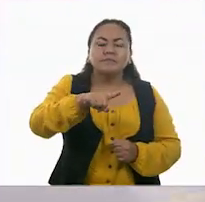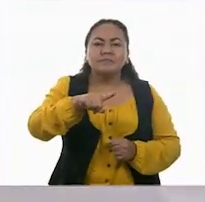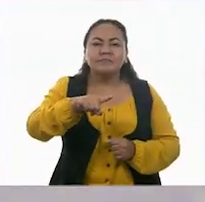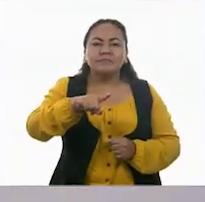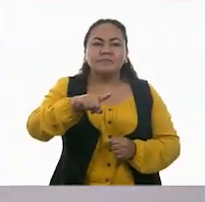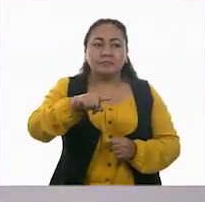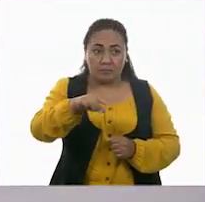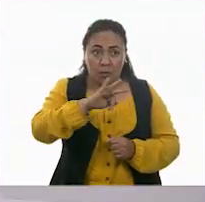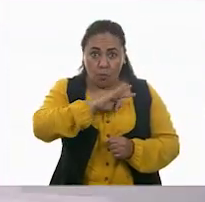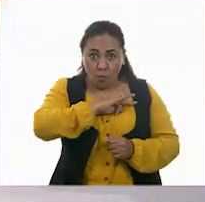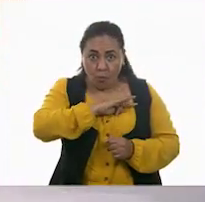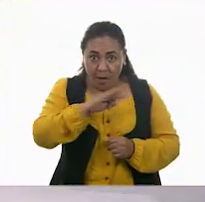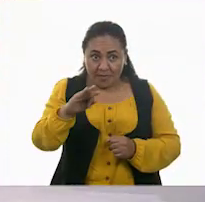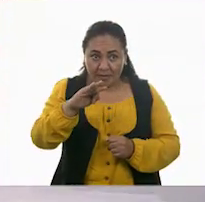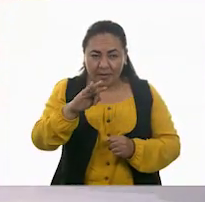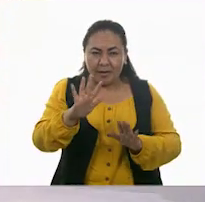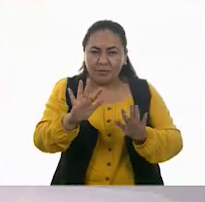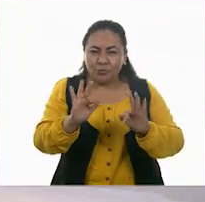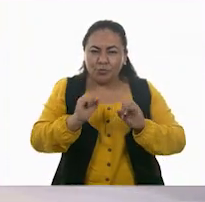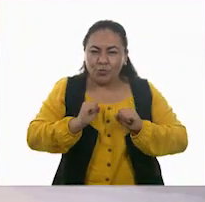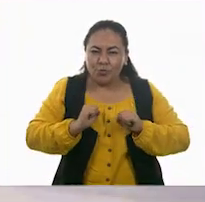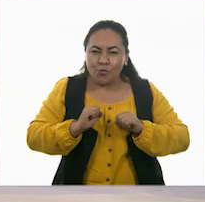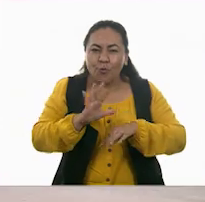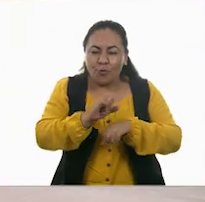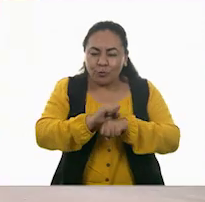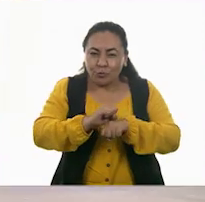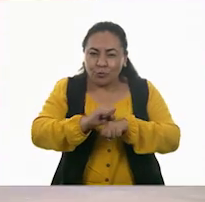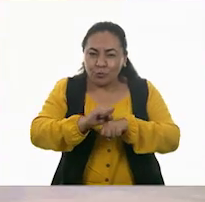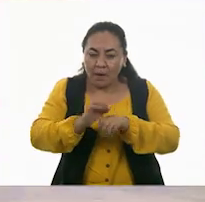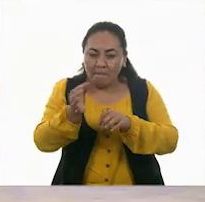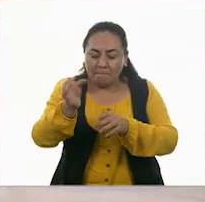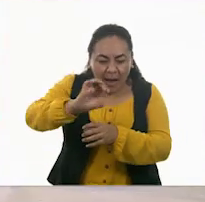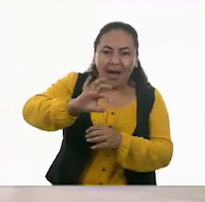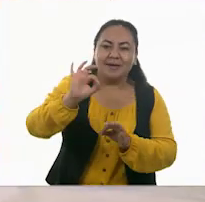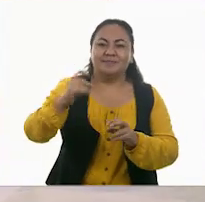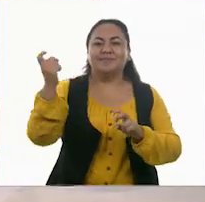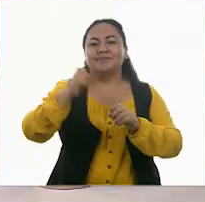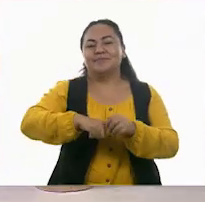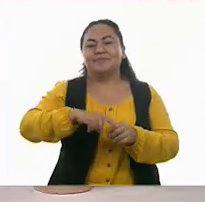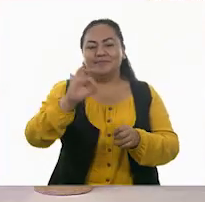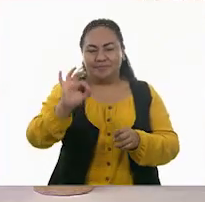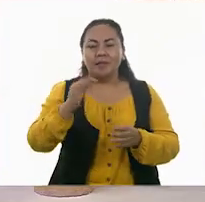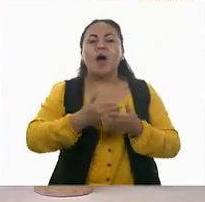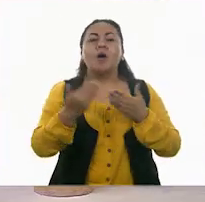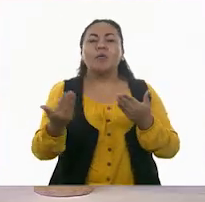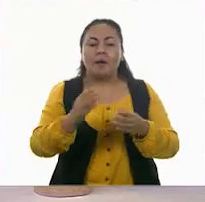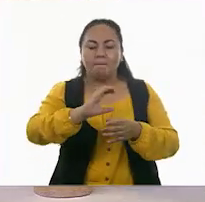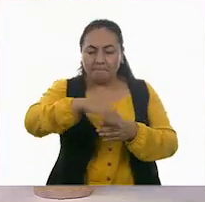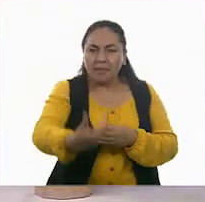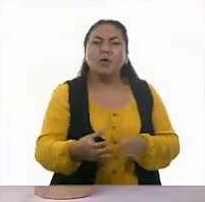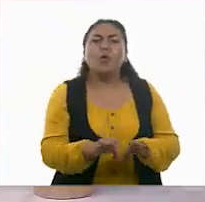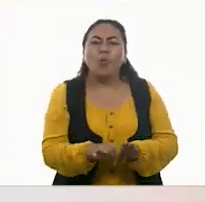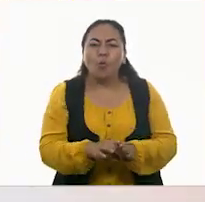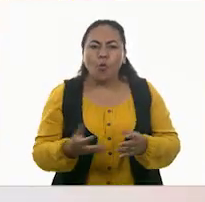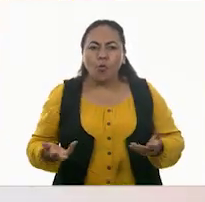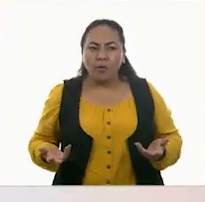opción de hacerlo. Suave, suave. Perfecto, entró. Derribar. ¿Cómo lo harías?